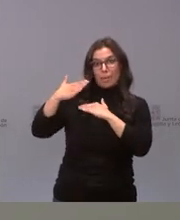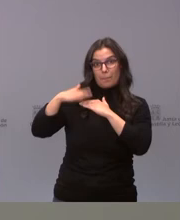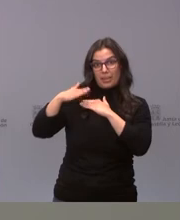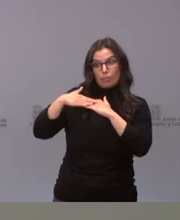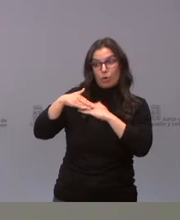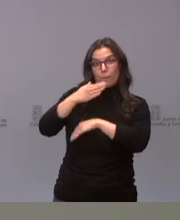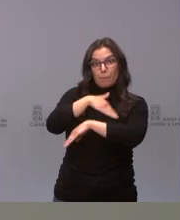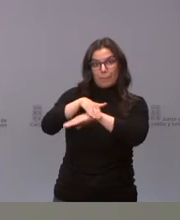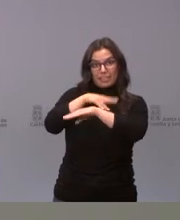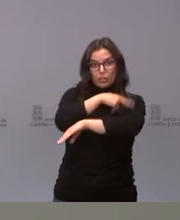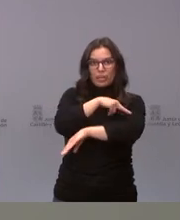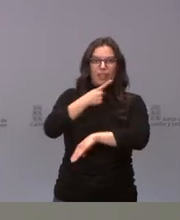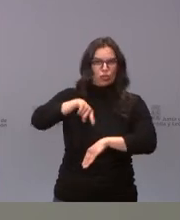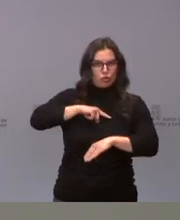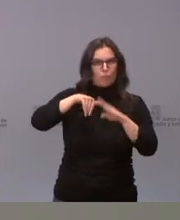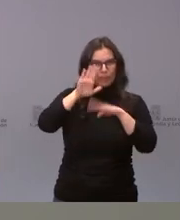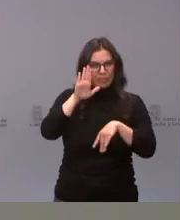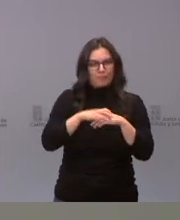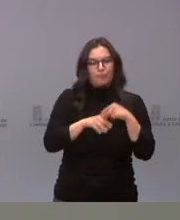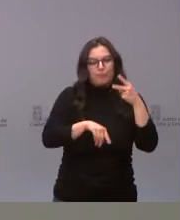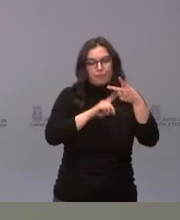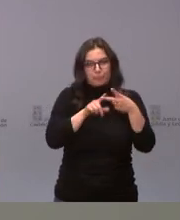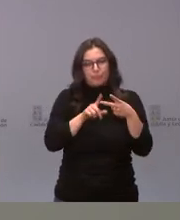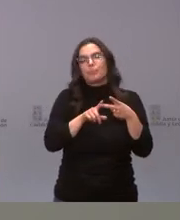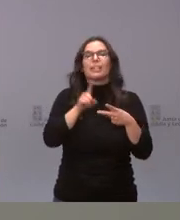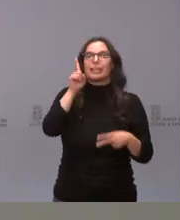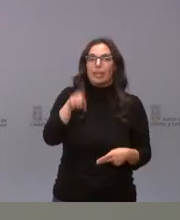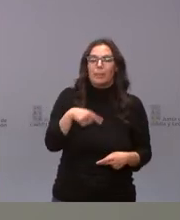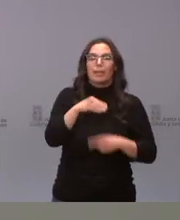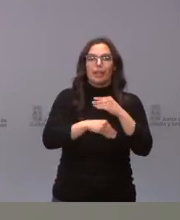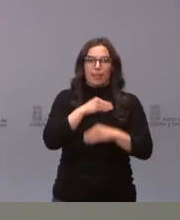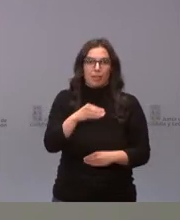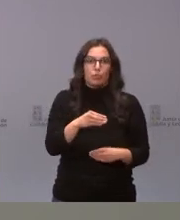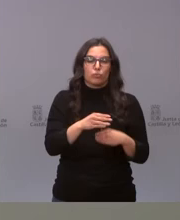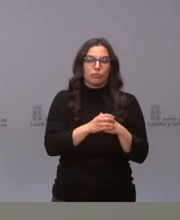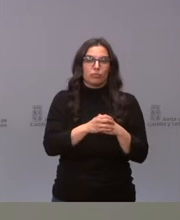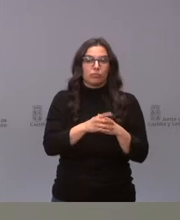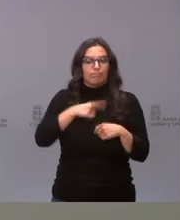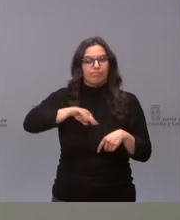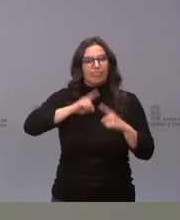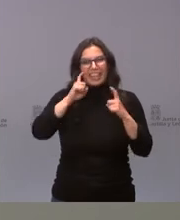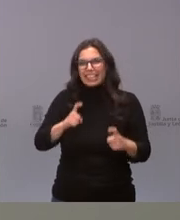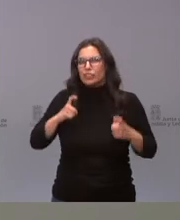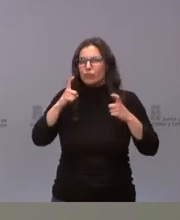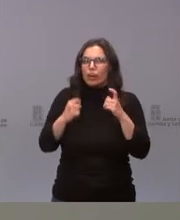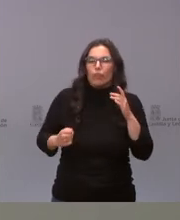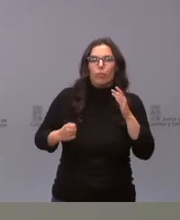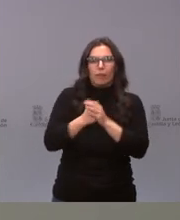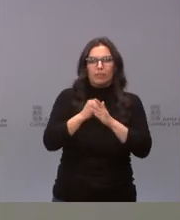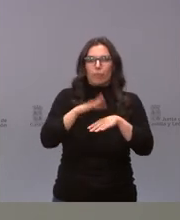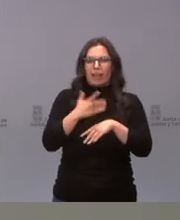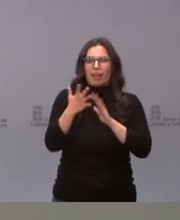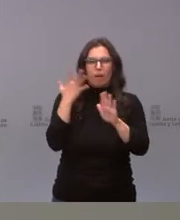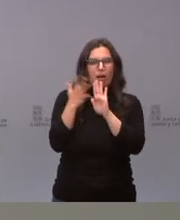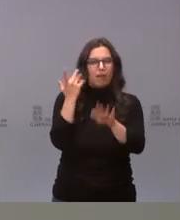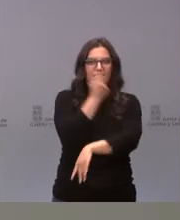Sanidad. Eso por una parte. Y por otra parte, lo que también estamos haciendo es el esfuerzo máximo en la vacunación. Por lo